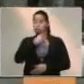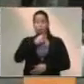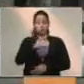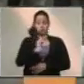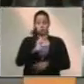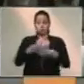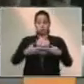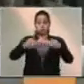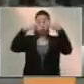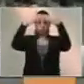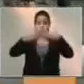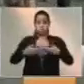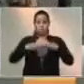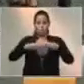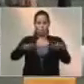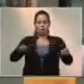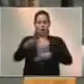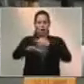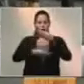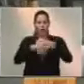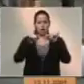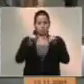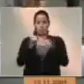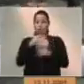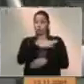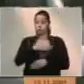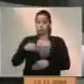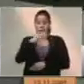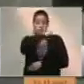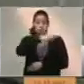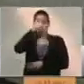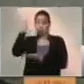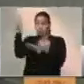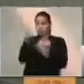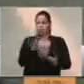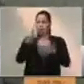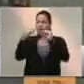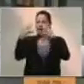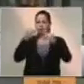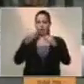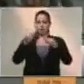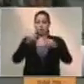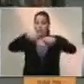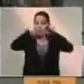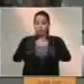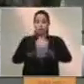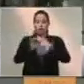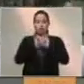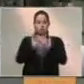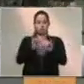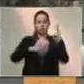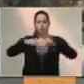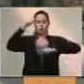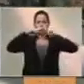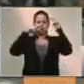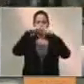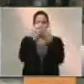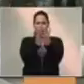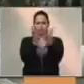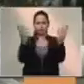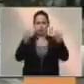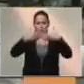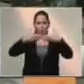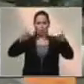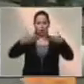exigiendo a la rectora de esta casa de estudios que se apersone y que converse con ellos y que detenga pues lo que son las obras y la